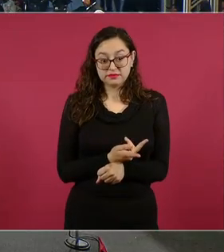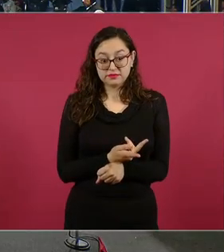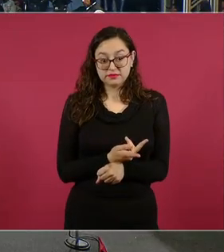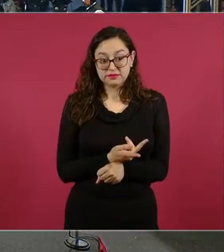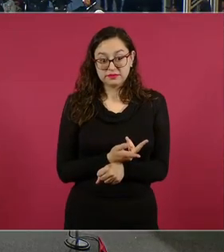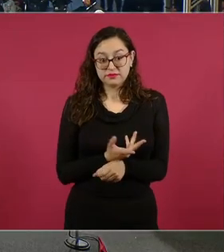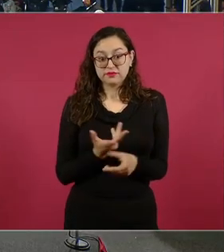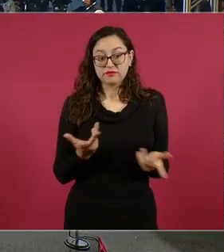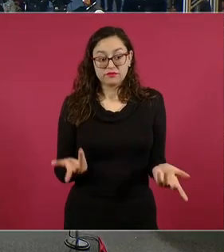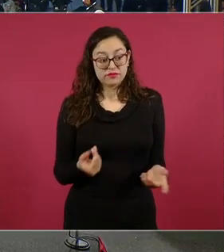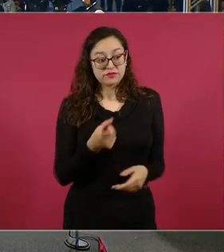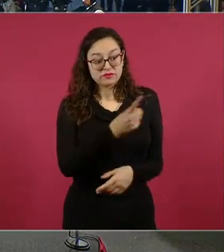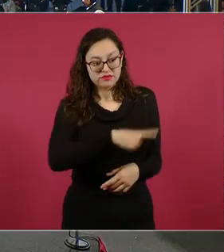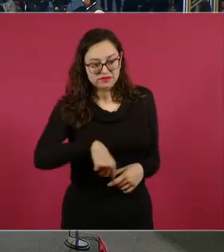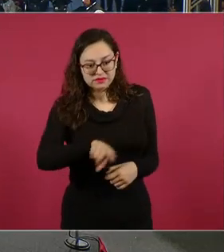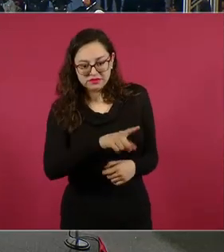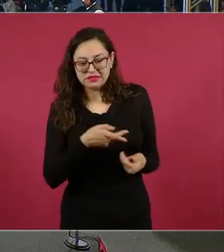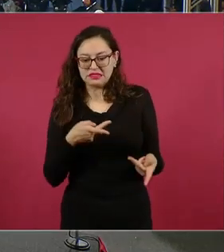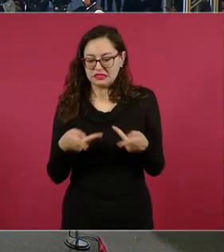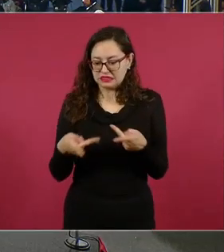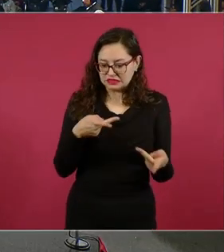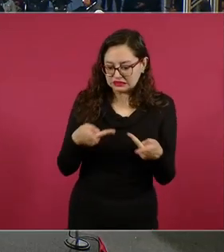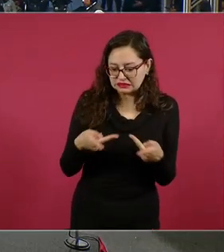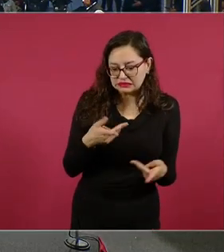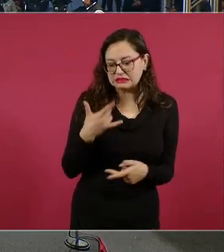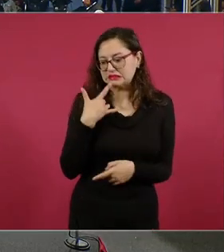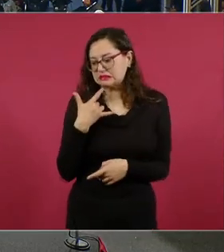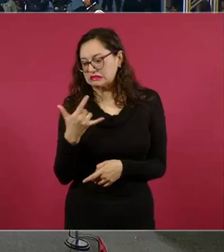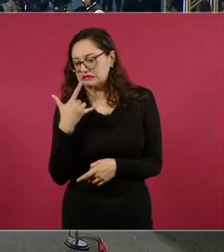no les han salido bien las cosas,